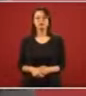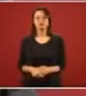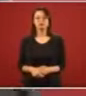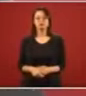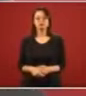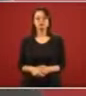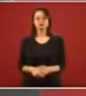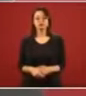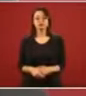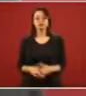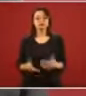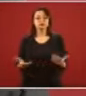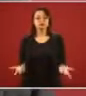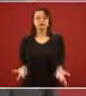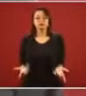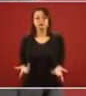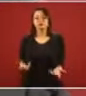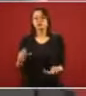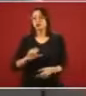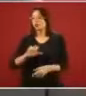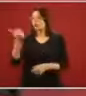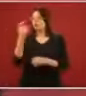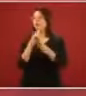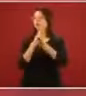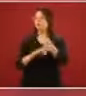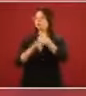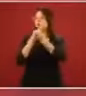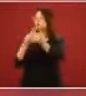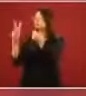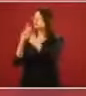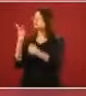Que no lo tienen en ninguna parte del mundo.